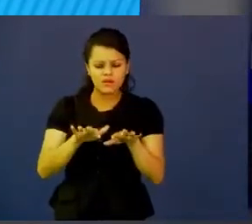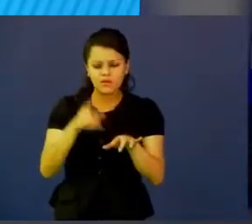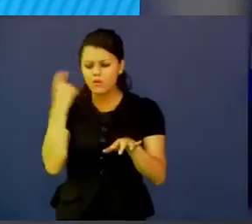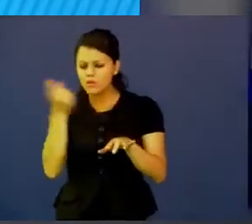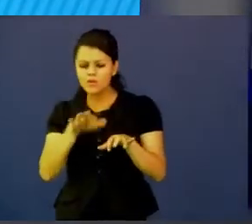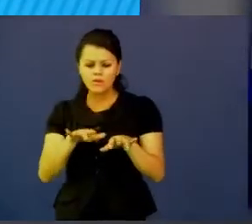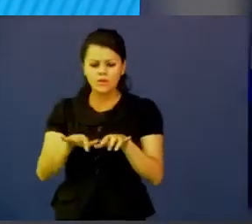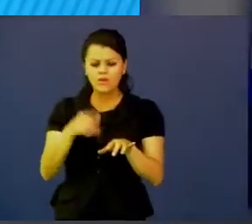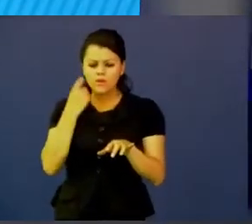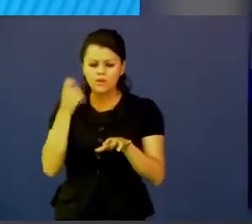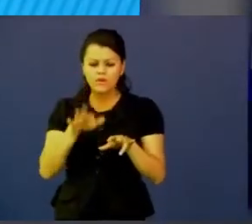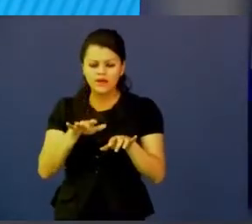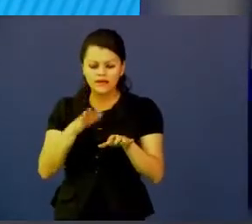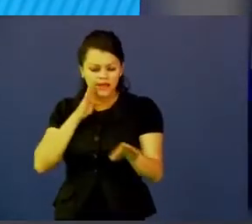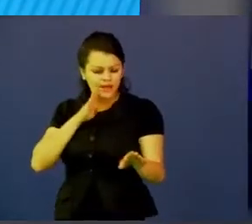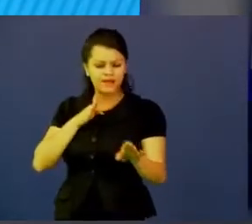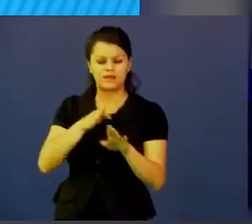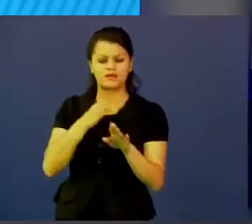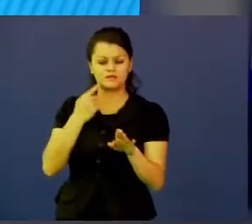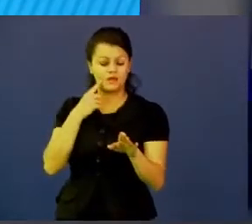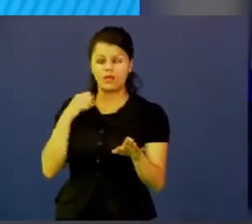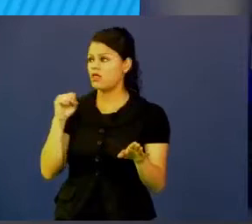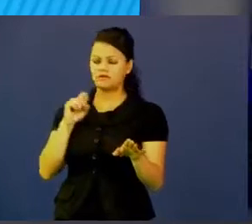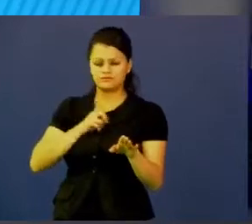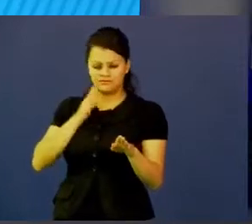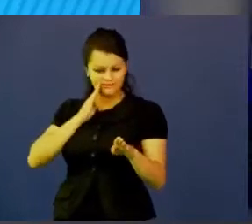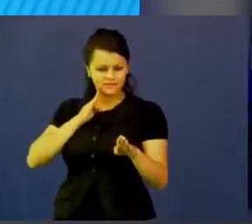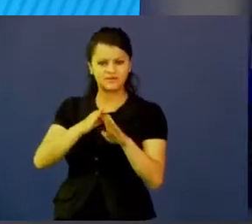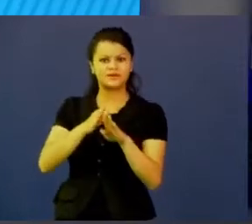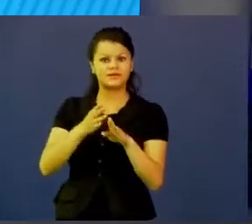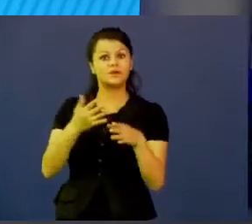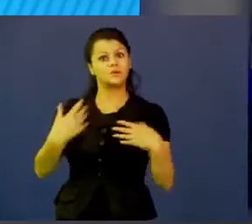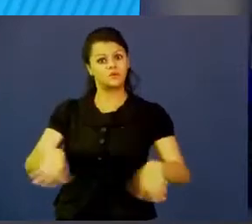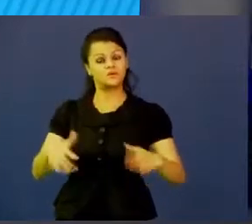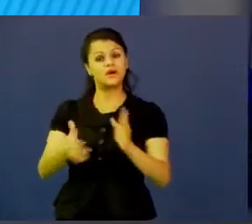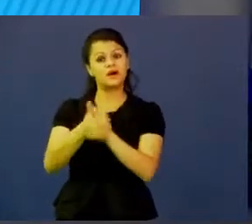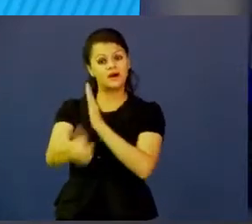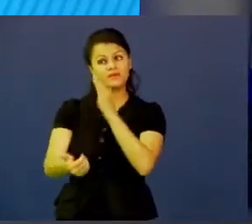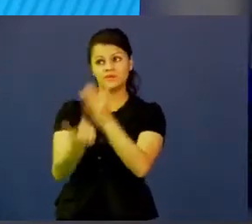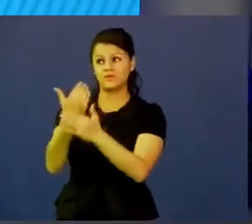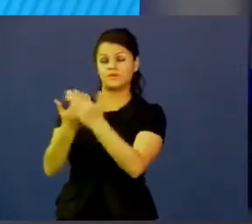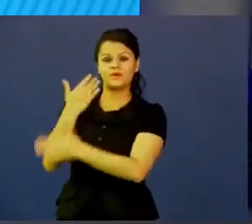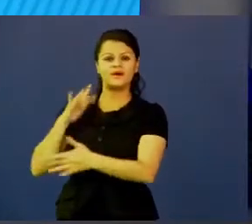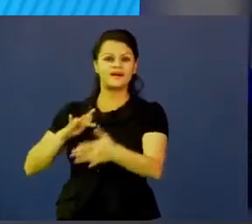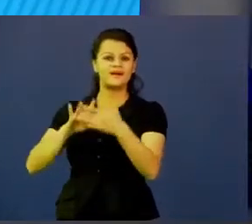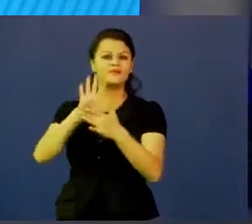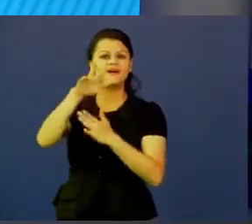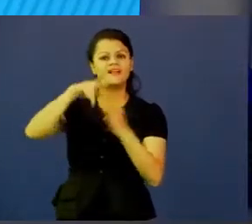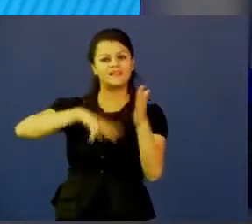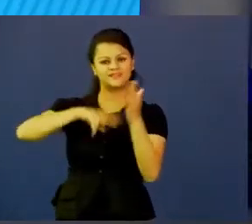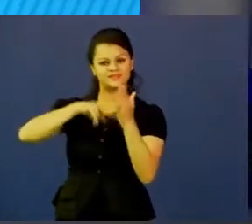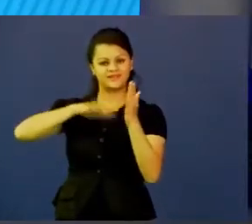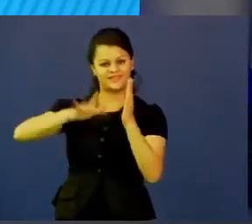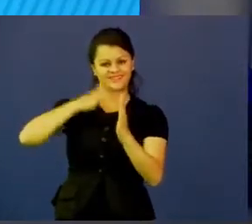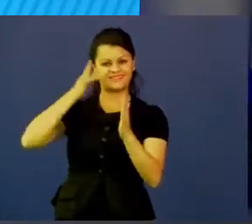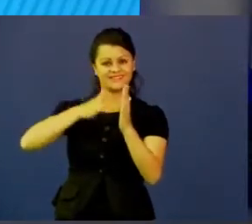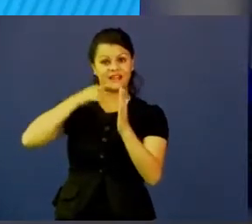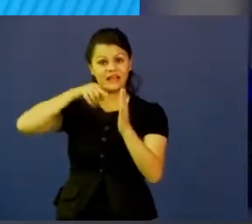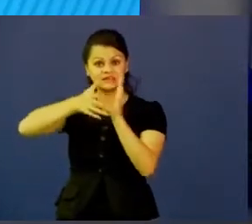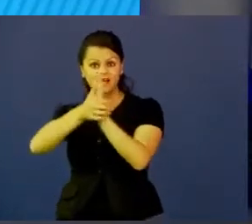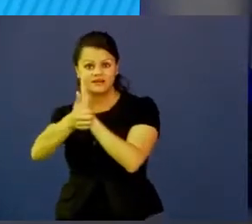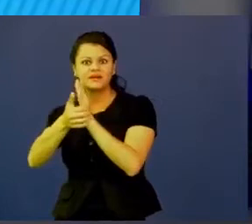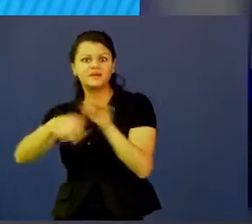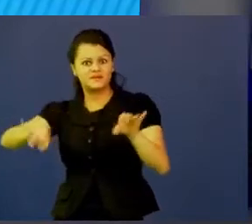buscando y no distraerse. Ese tipo de habilidades nuevas asociadas a la lectura digital son habilidades que ahora en los colegios es necesario